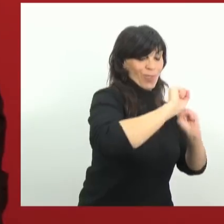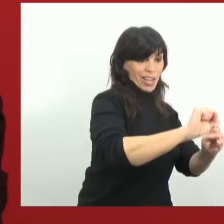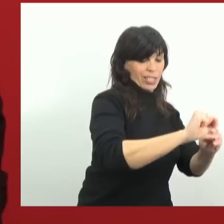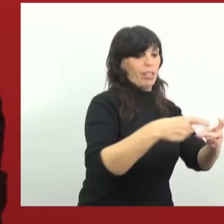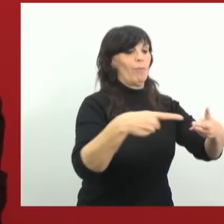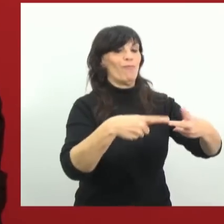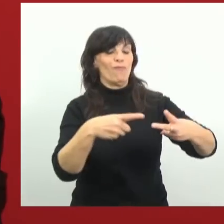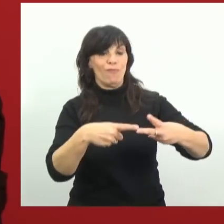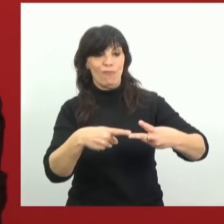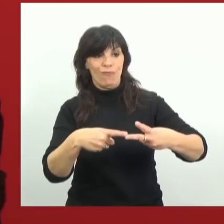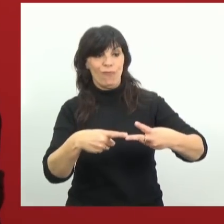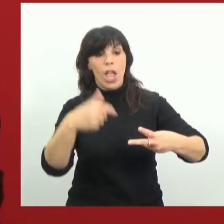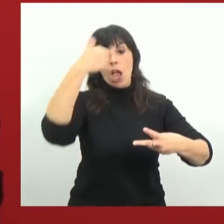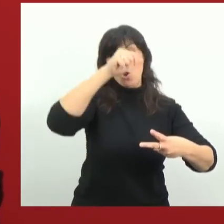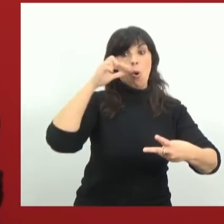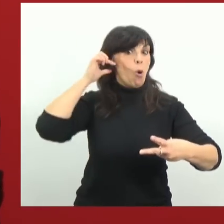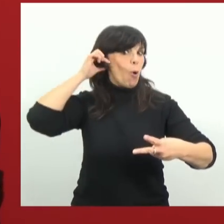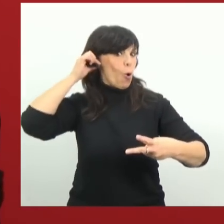pero no tiene raíz en sí mismo,